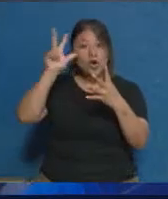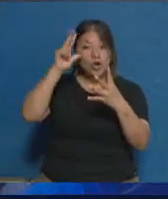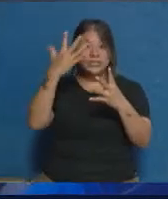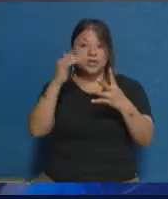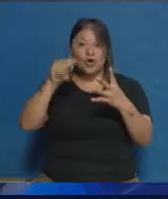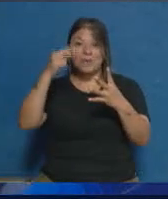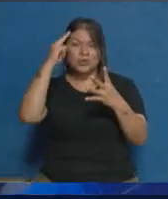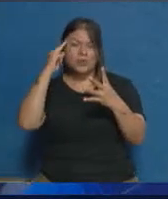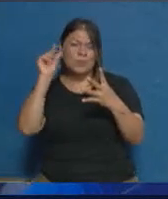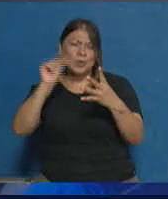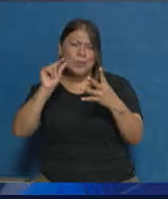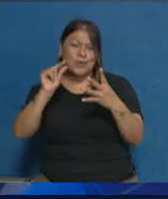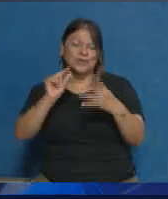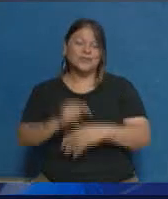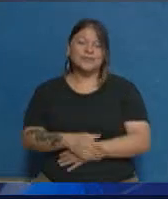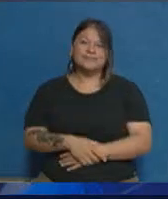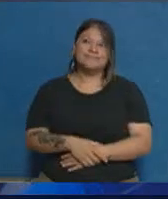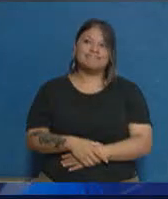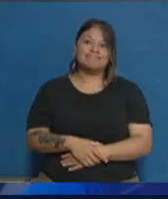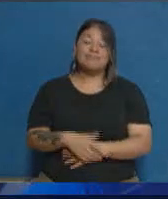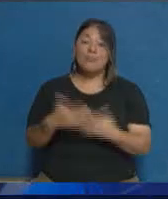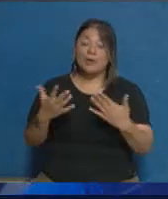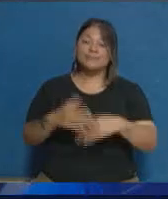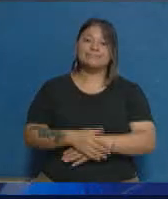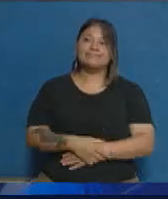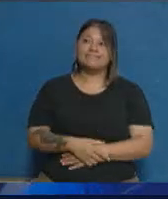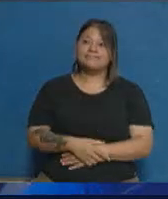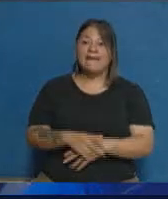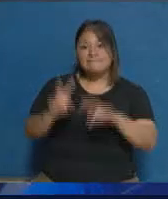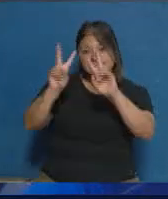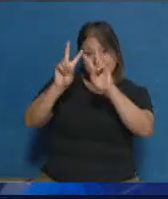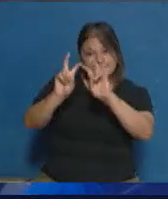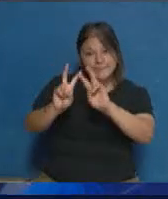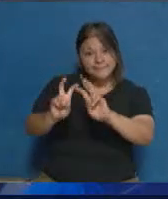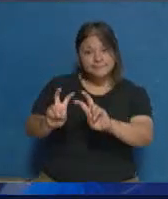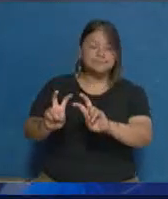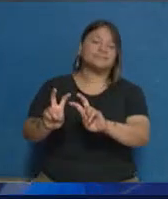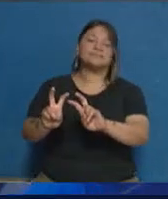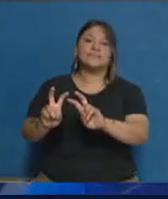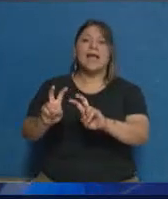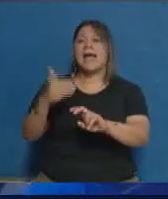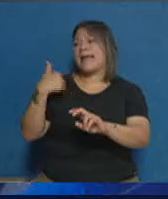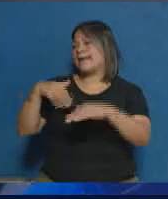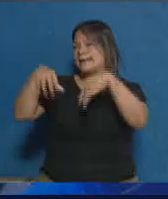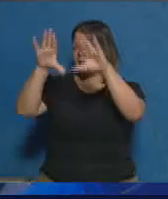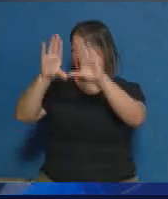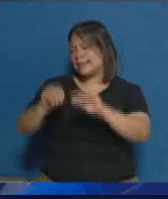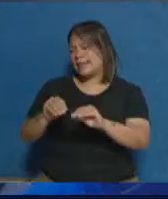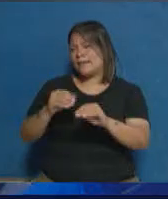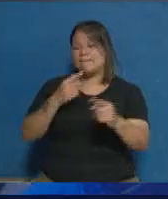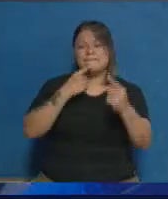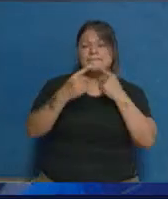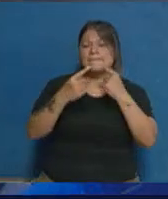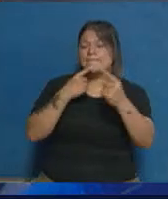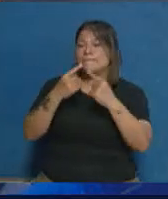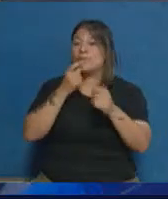85,9, muy poquito, cuatro décimas, ¿sí? Bueno, entonces, este es el estudio que se realizó y se midió todo el país, pero se mide por regiones.